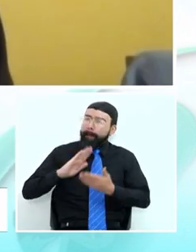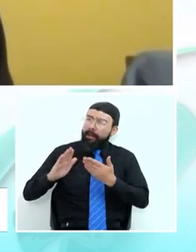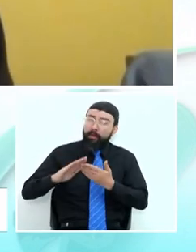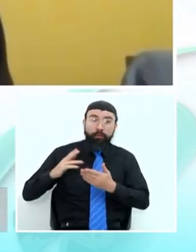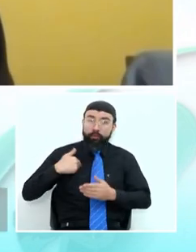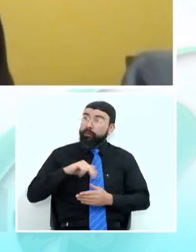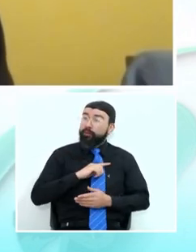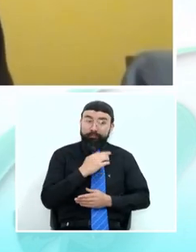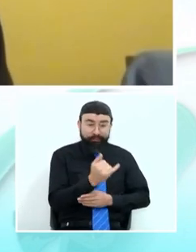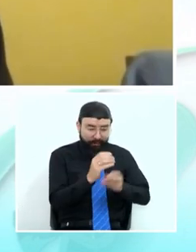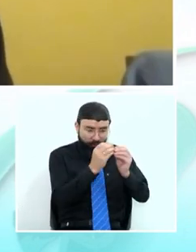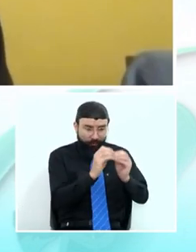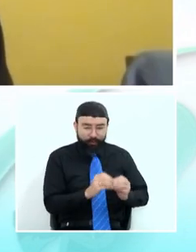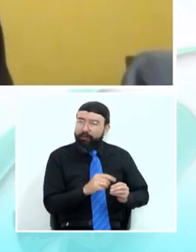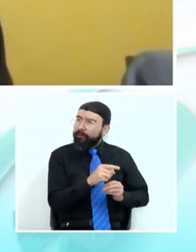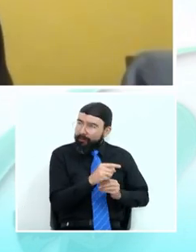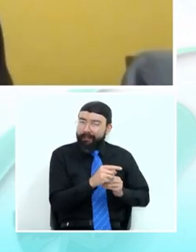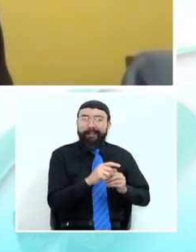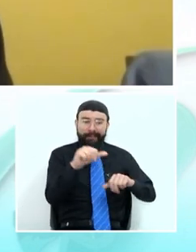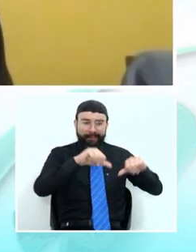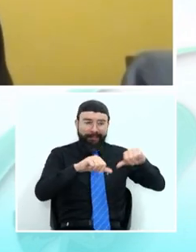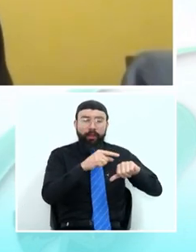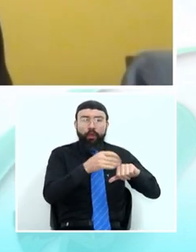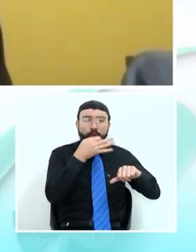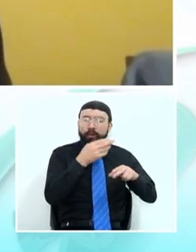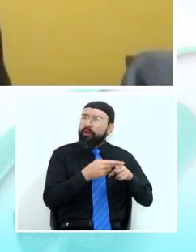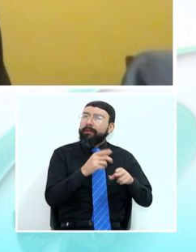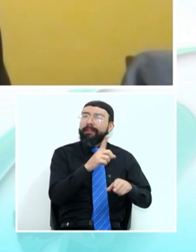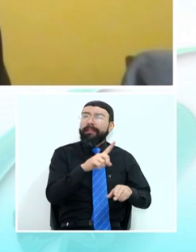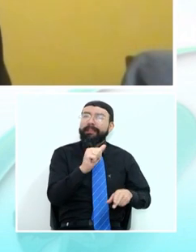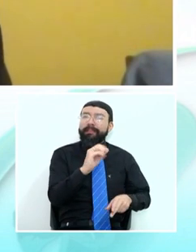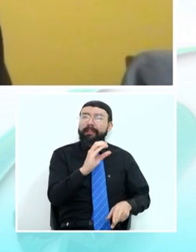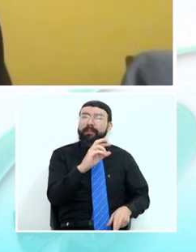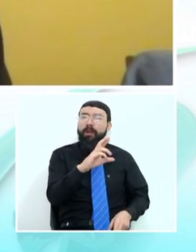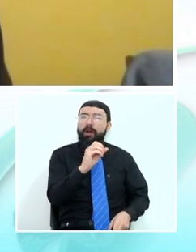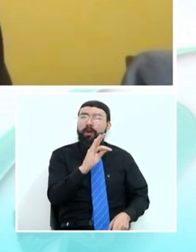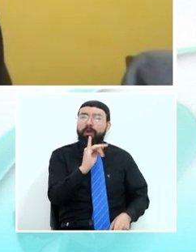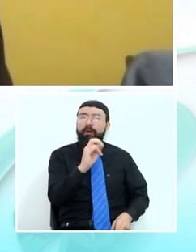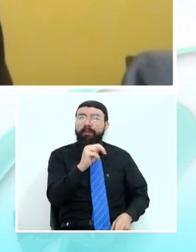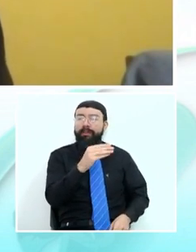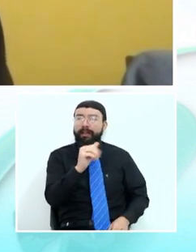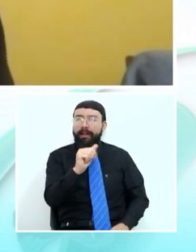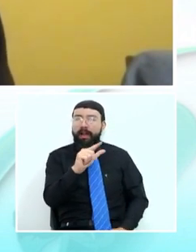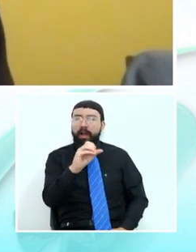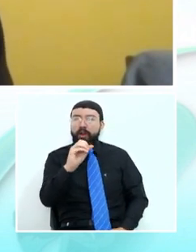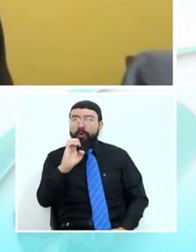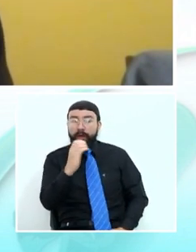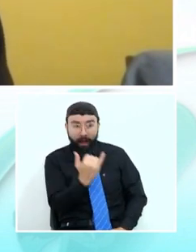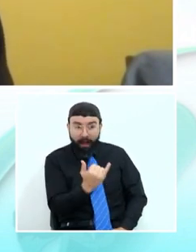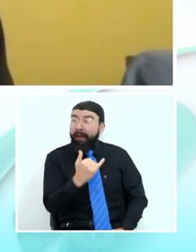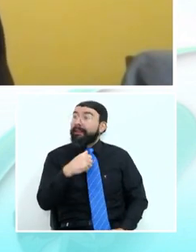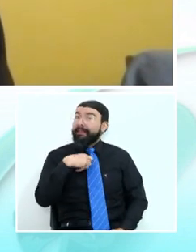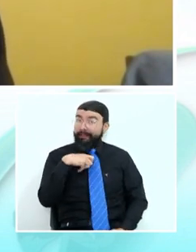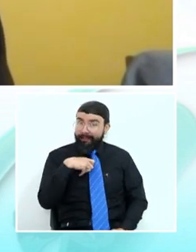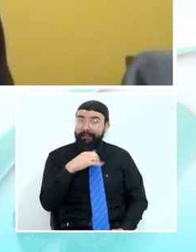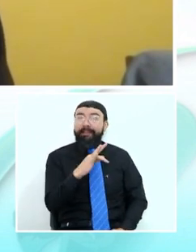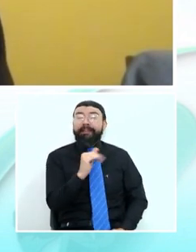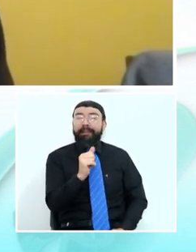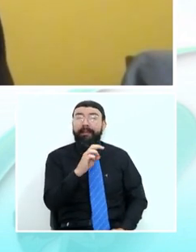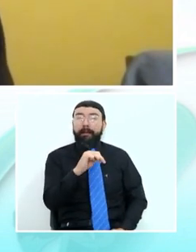producto que se llama Sacrotina Aloe y tiene tamarindo por las propiedades enzimáticas que